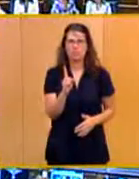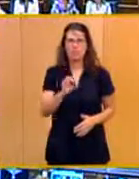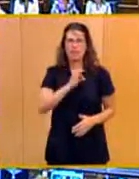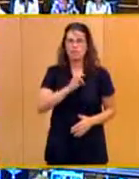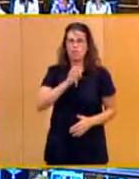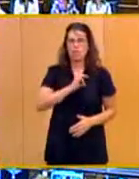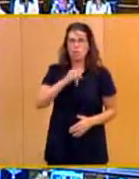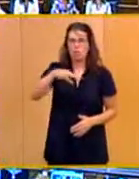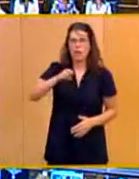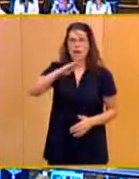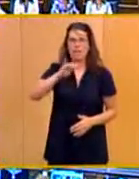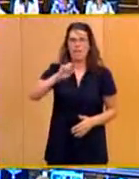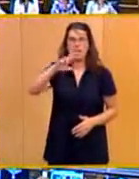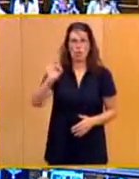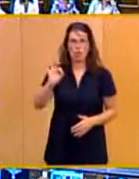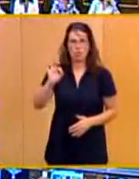vez.